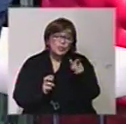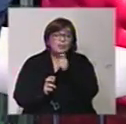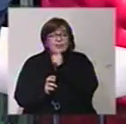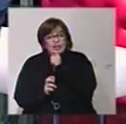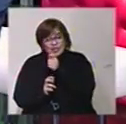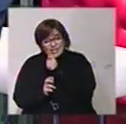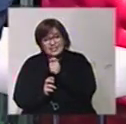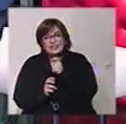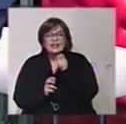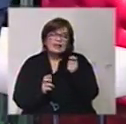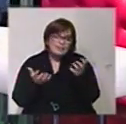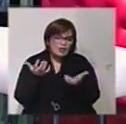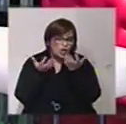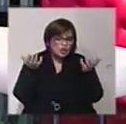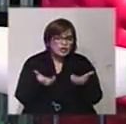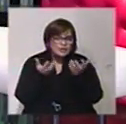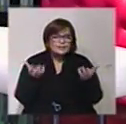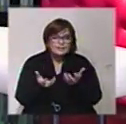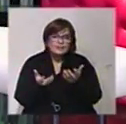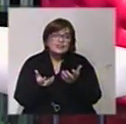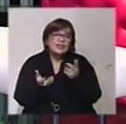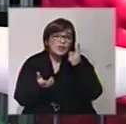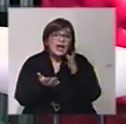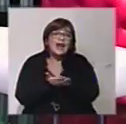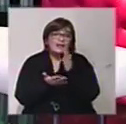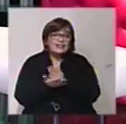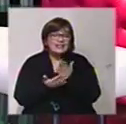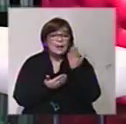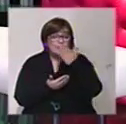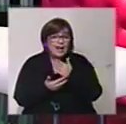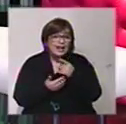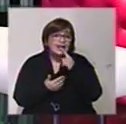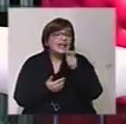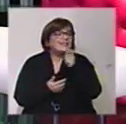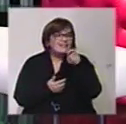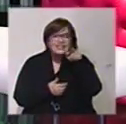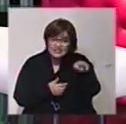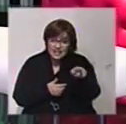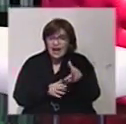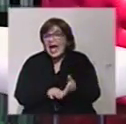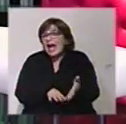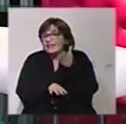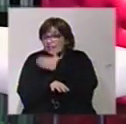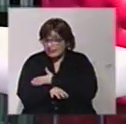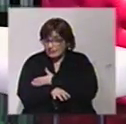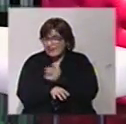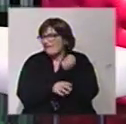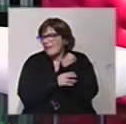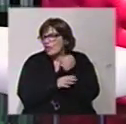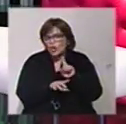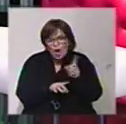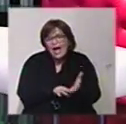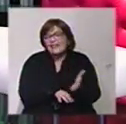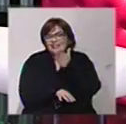con lo culinario y que en su momento con la revista Blad tuvo la oportunidad de entrevistar a Burdén. Uh-huh. Mucho antes que capaz que el loco fuera muy famoso acá, ella ya